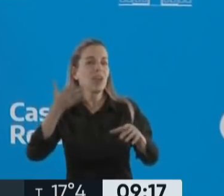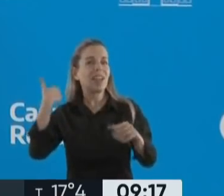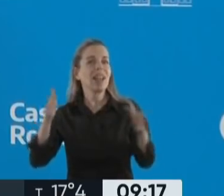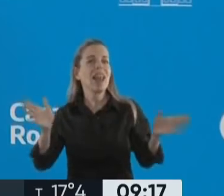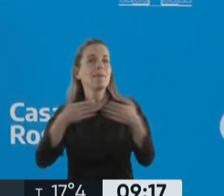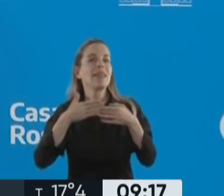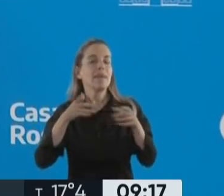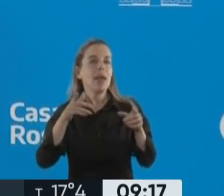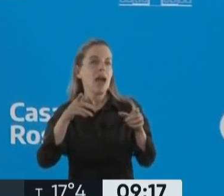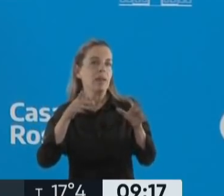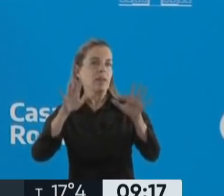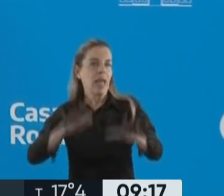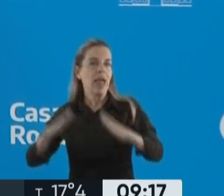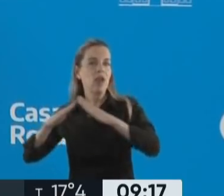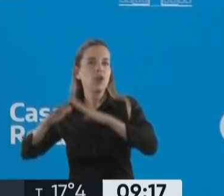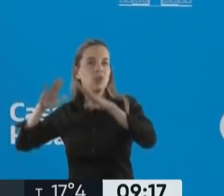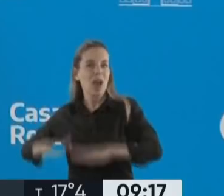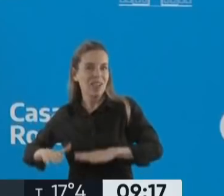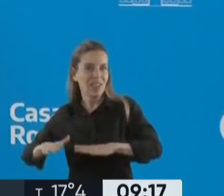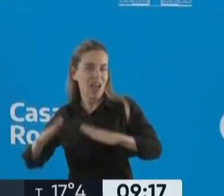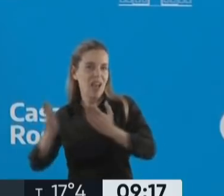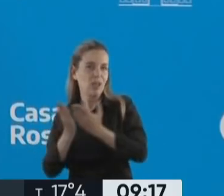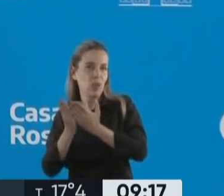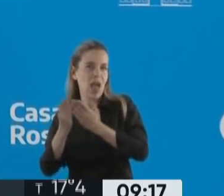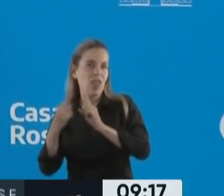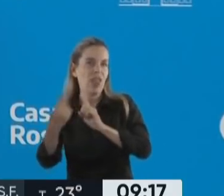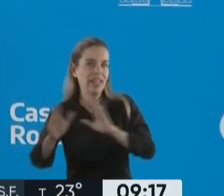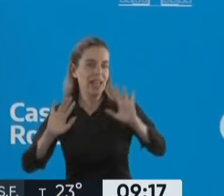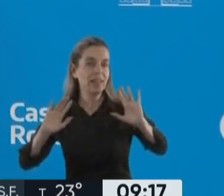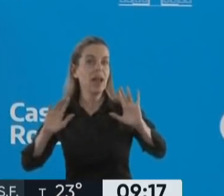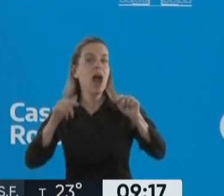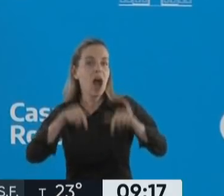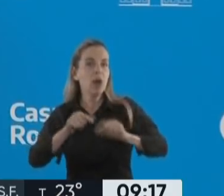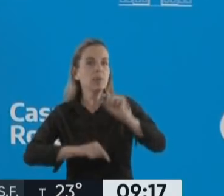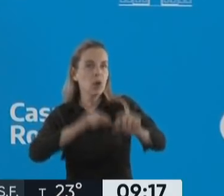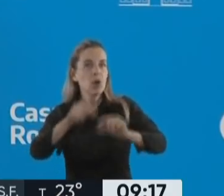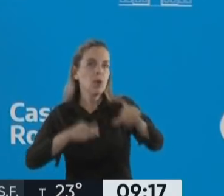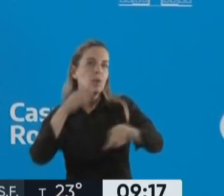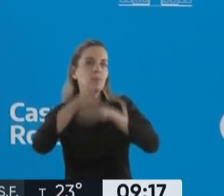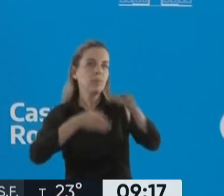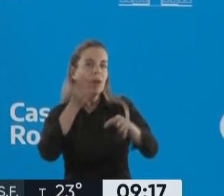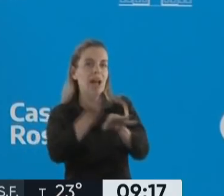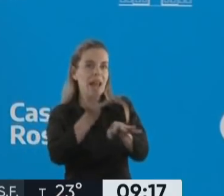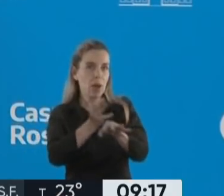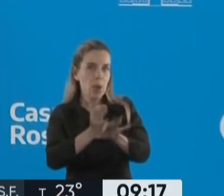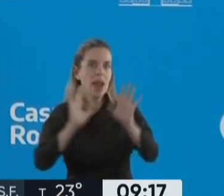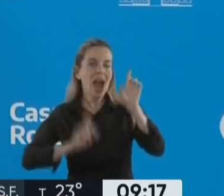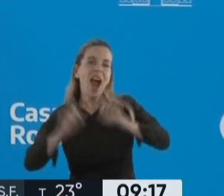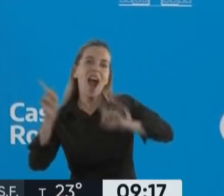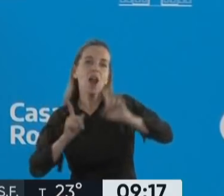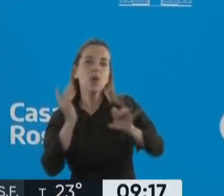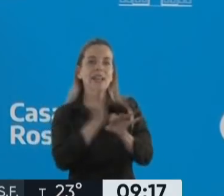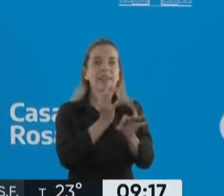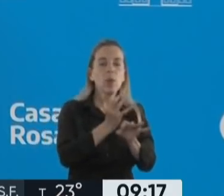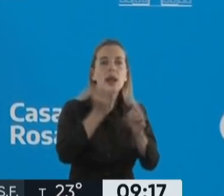alejaron y no volvieron, ¿no? Digamos, los que tuvieron que estar alejados porque no había presencialidad en las escuelas y con los que luego de eso no volvieron. En algunos casos